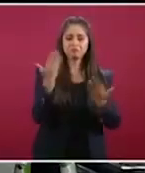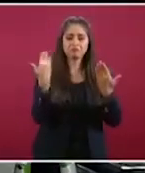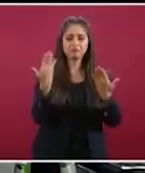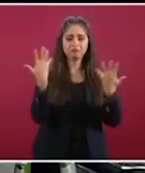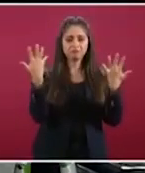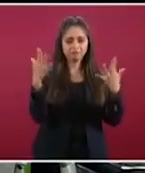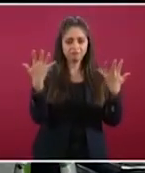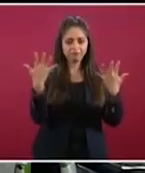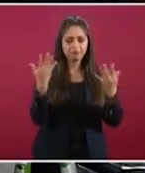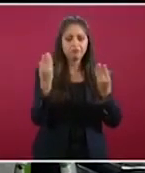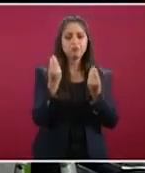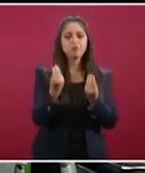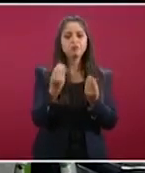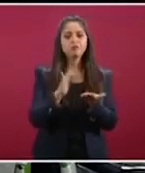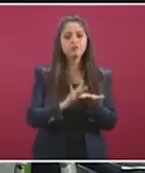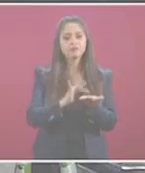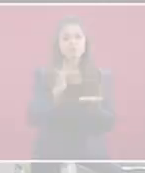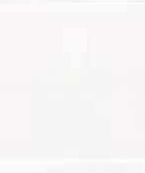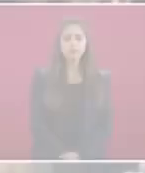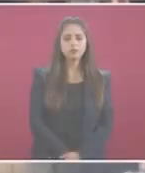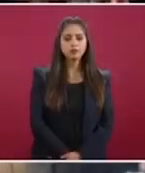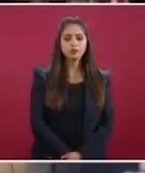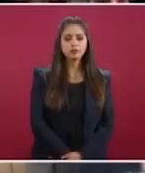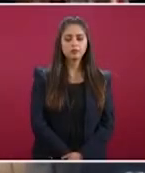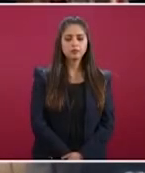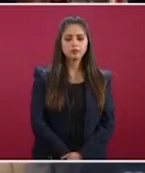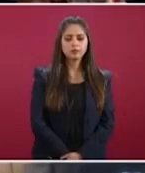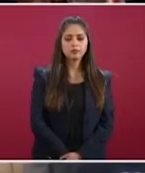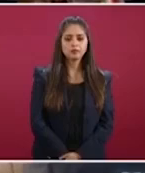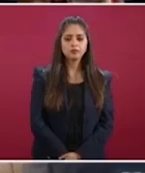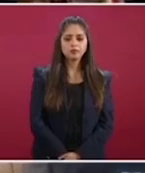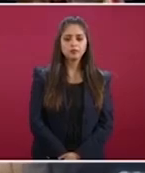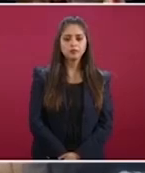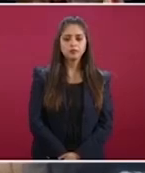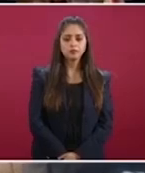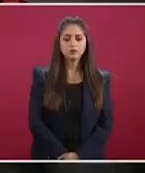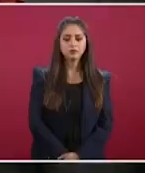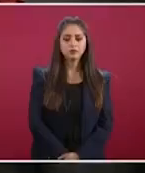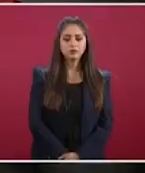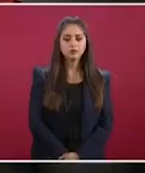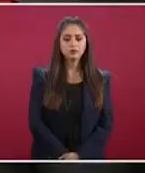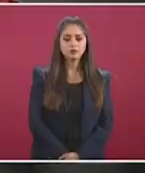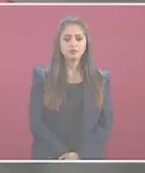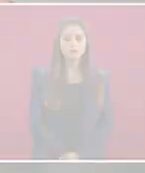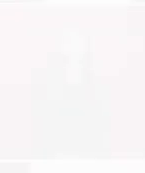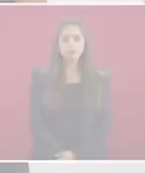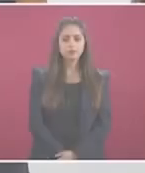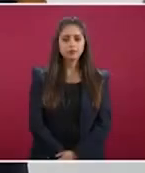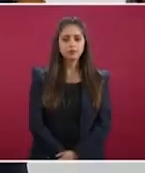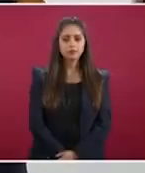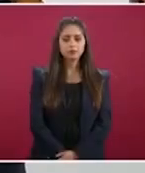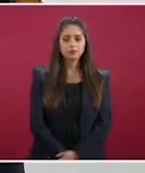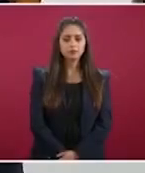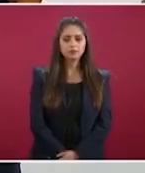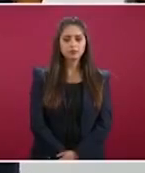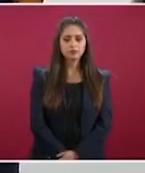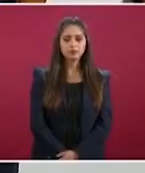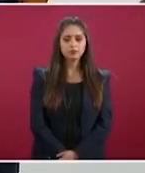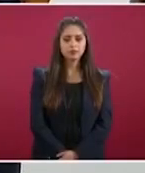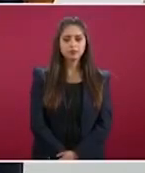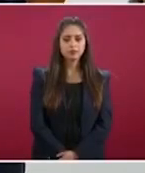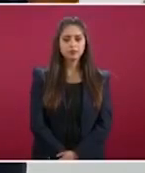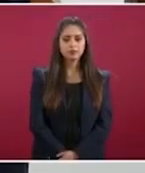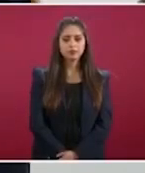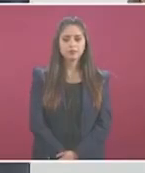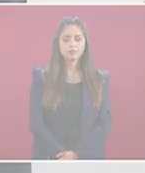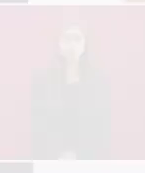Los galardonados del Premio Nacional de Deportes son Diego López, en la categoría de deporte paralímpico, César Valenzuela, en la